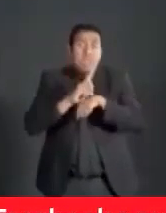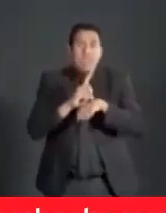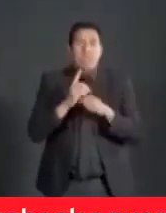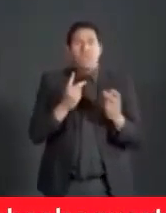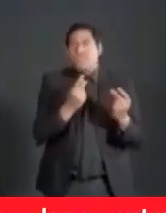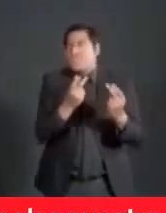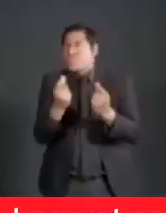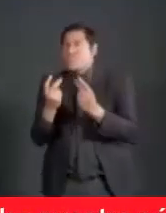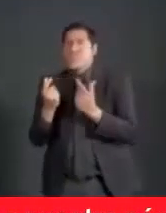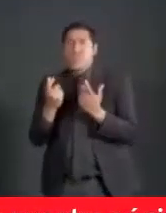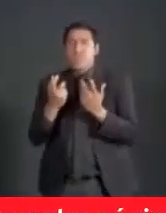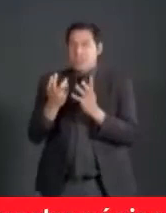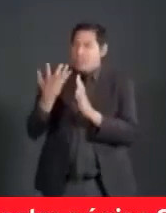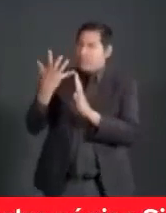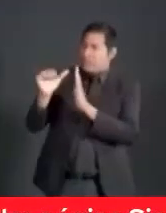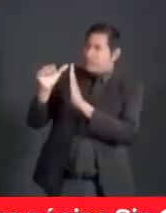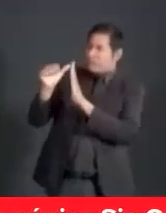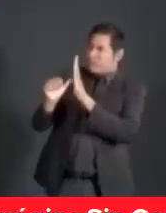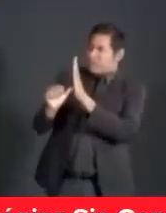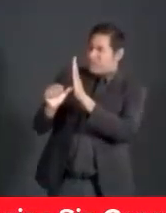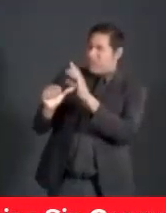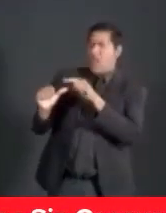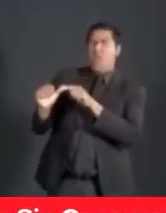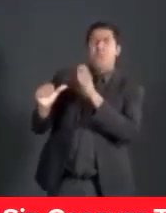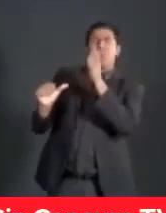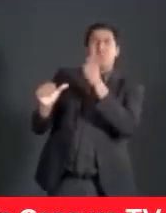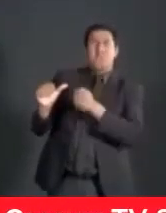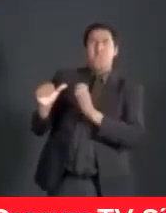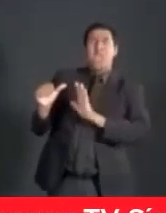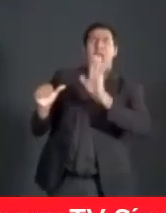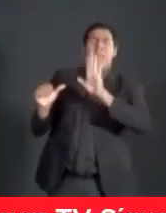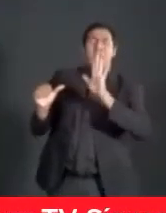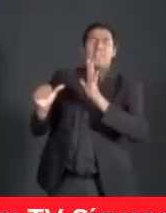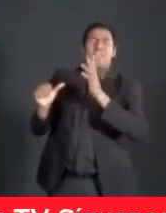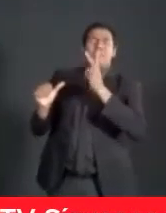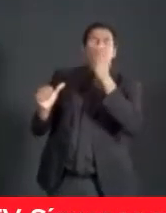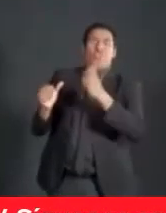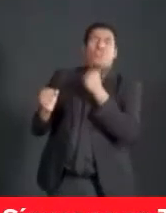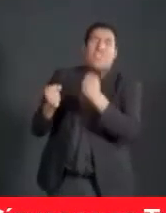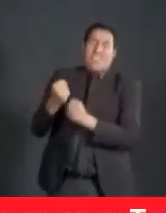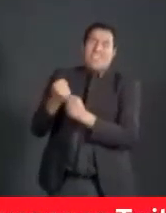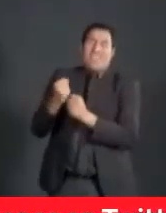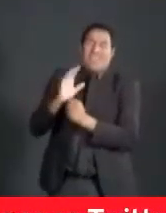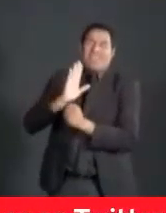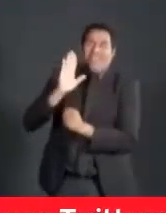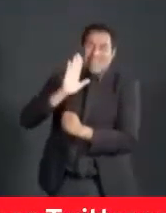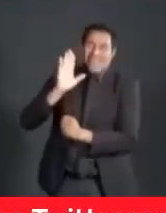Esos 10 meses van a ser como 2 años todavía.